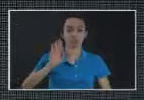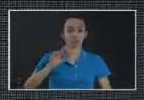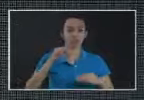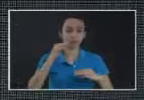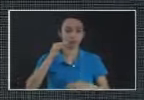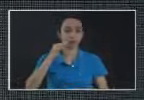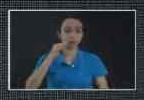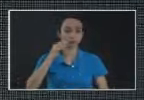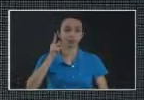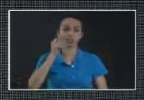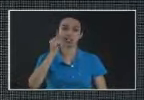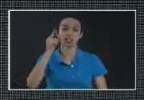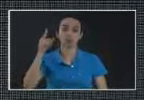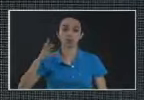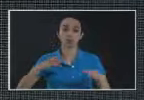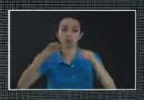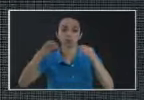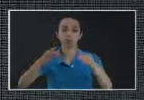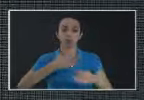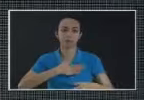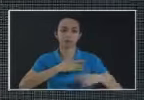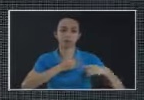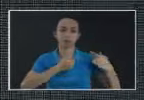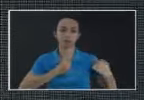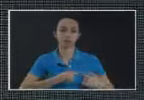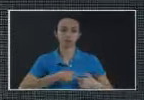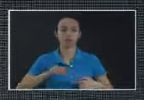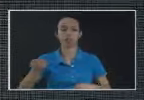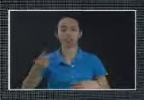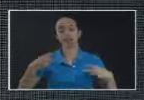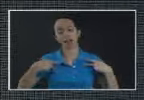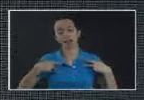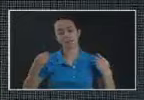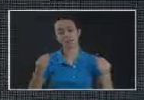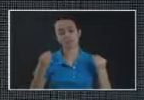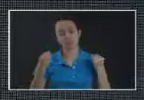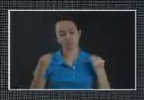Y el Señor ponía en mi corazón que hay mucho pueblo de Dios